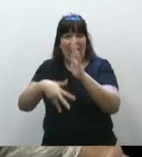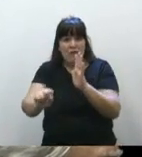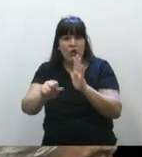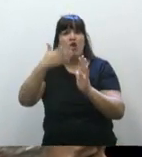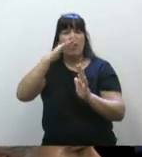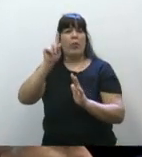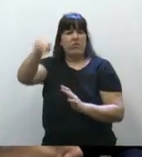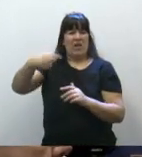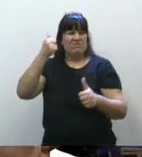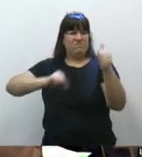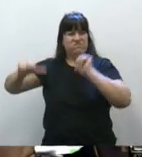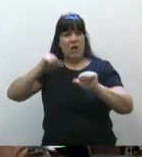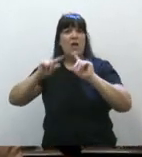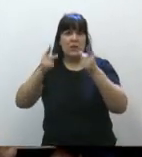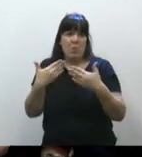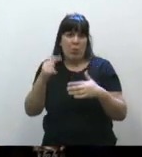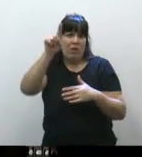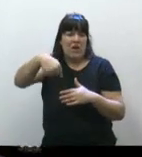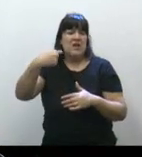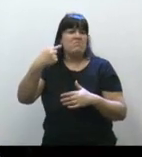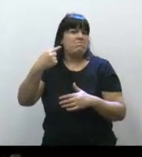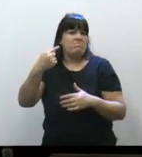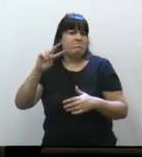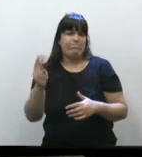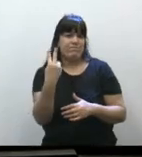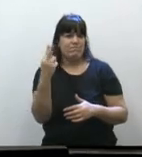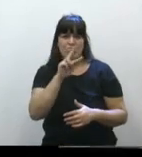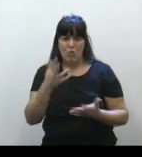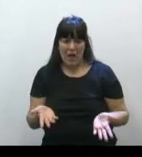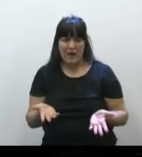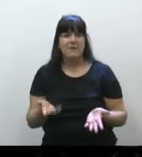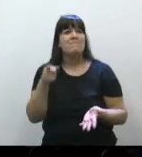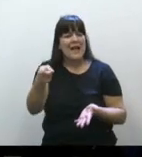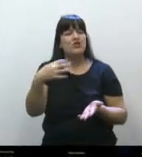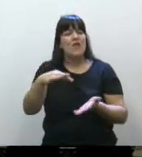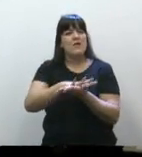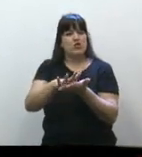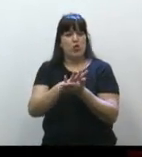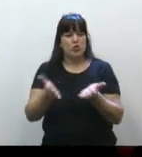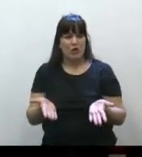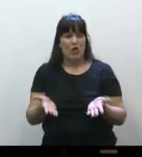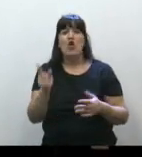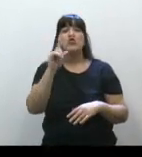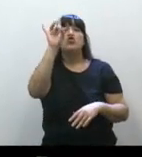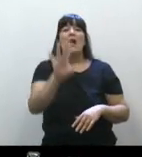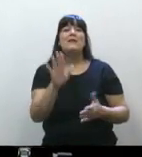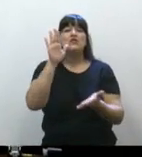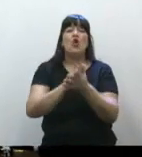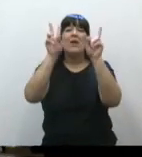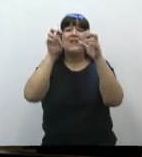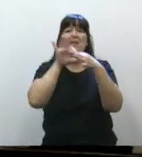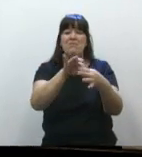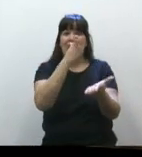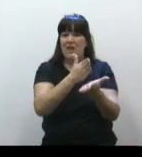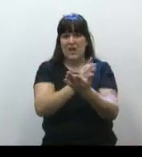o con la pérdida de su vida y esto es lo que hay que reparar no es una cuestión únicamente de derechos es una